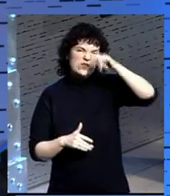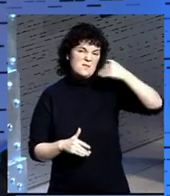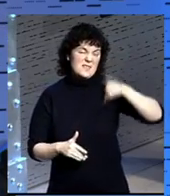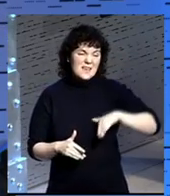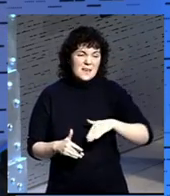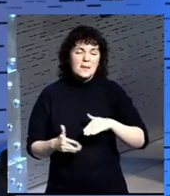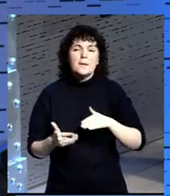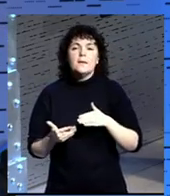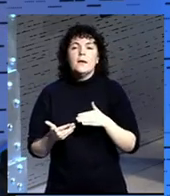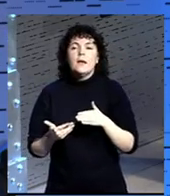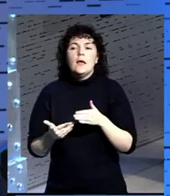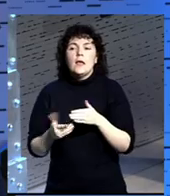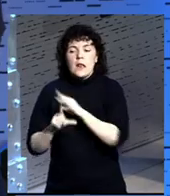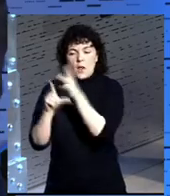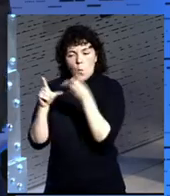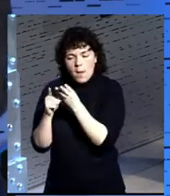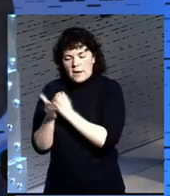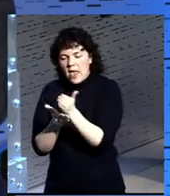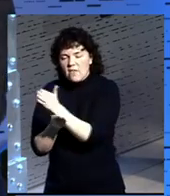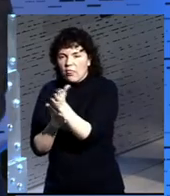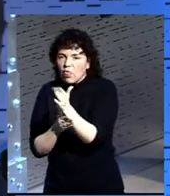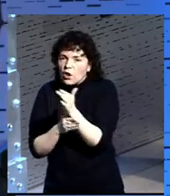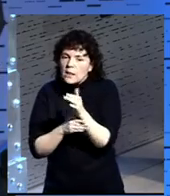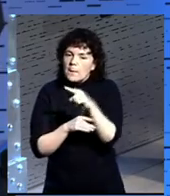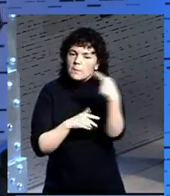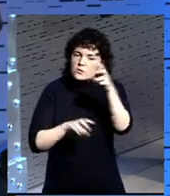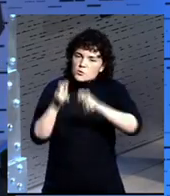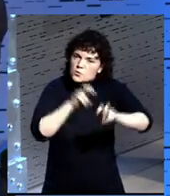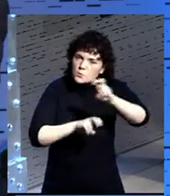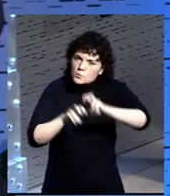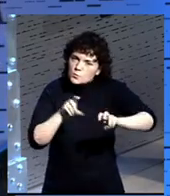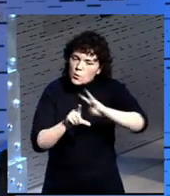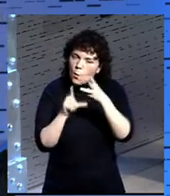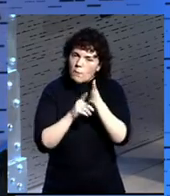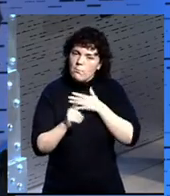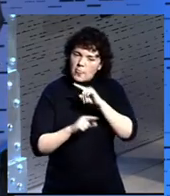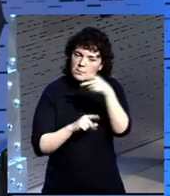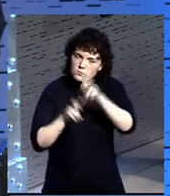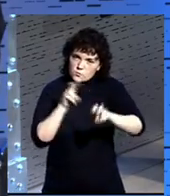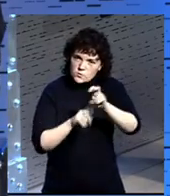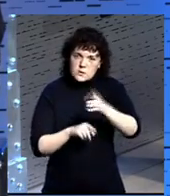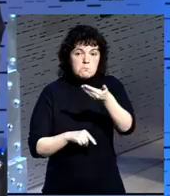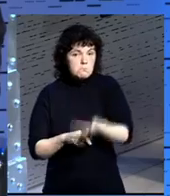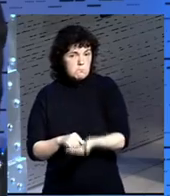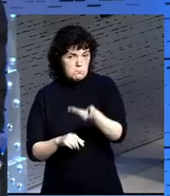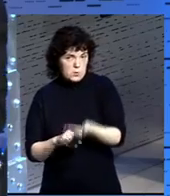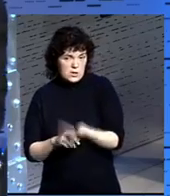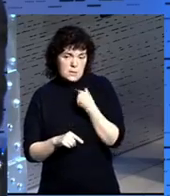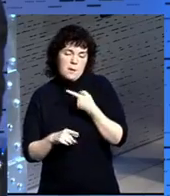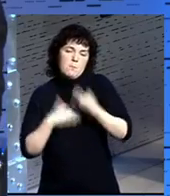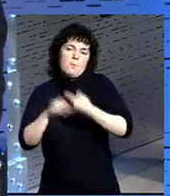que la navegación en las webs inmobiliarias es muchísimo, muy importante en el proceso de